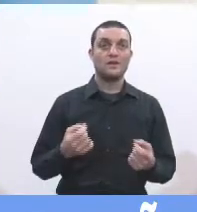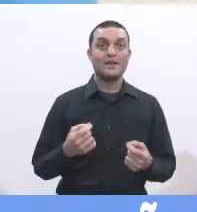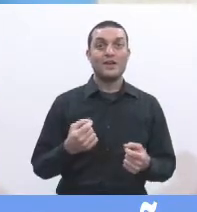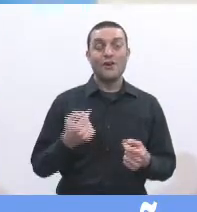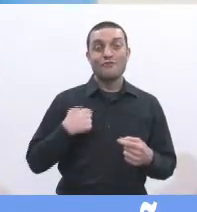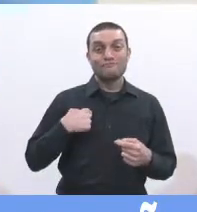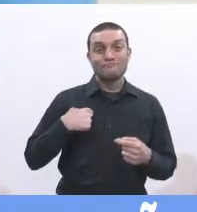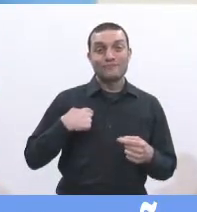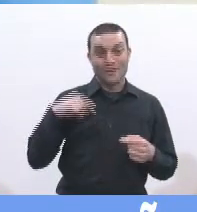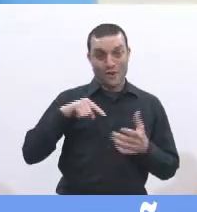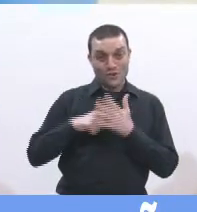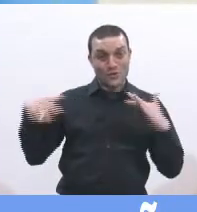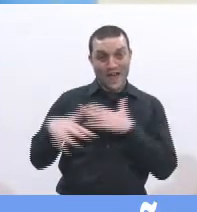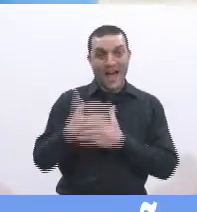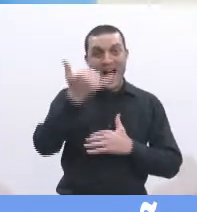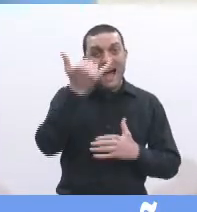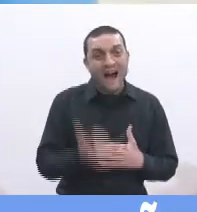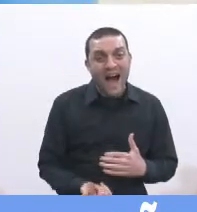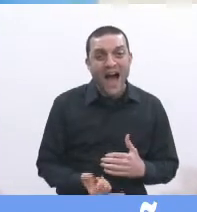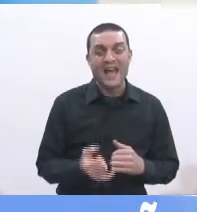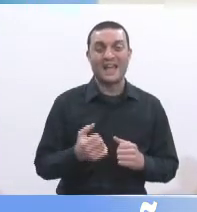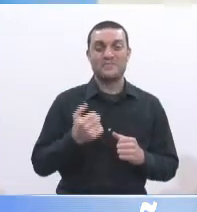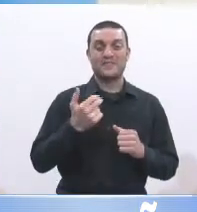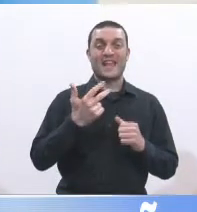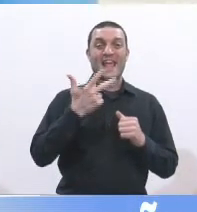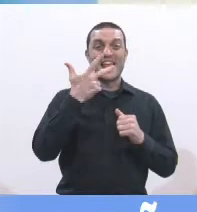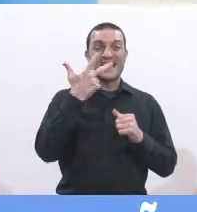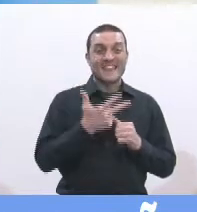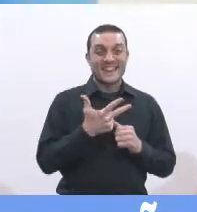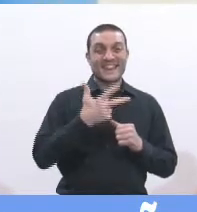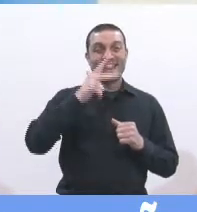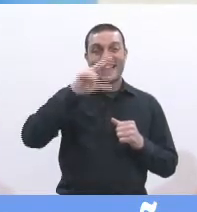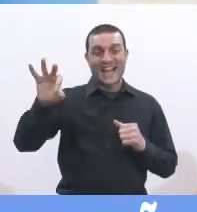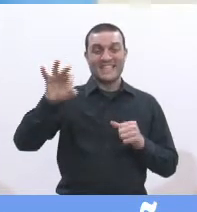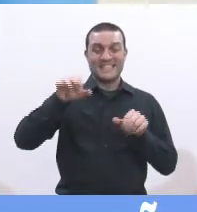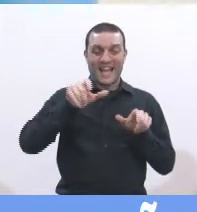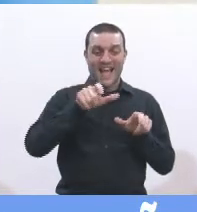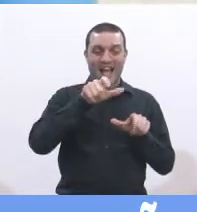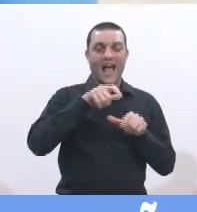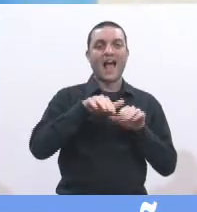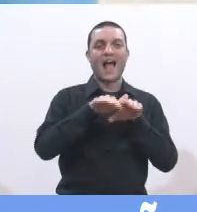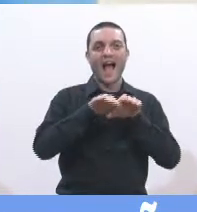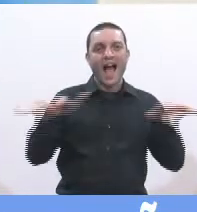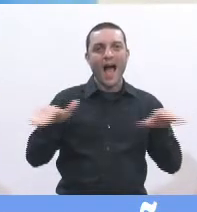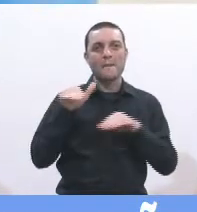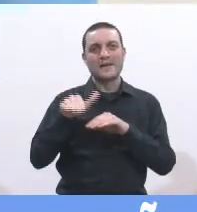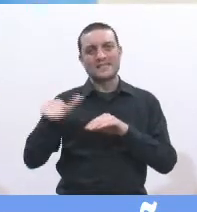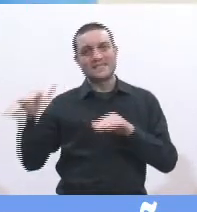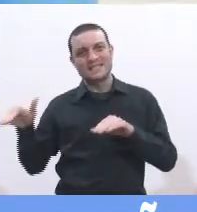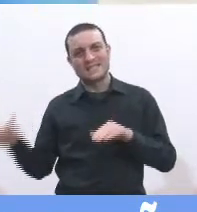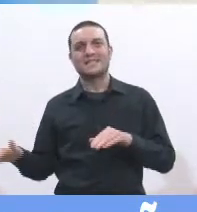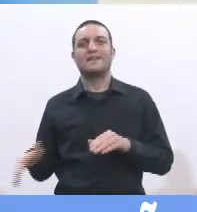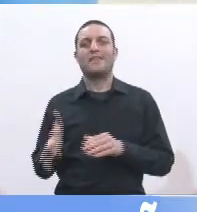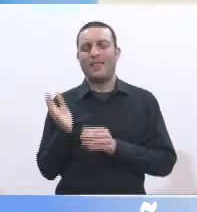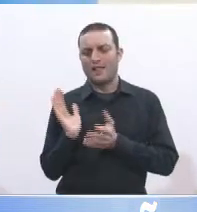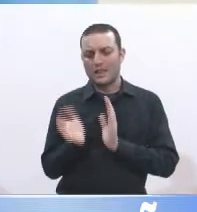terapia intensiva para cada uno de los bonaerenses a pedido del ministro de Salud de la provincia de Buenos Aires. Pero no les importó, porque no construyen